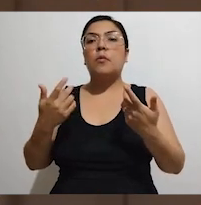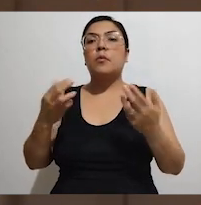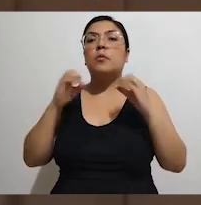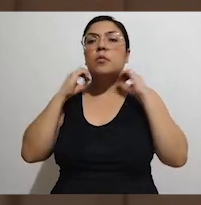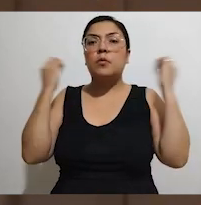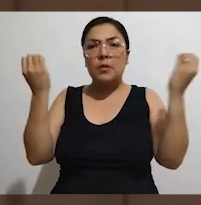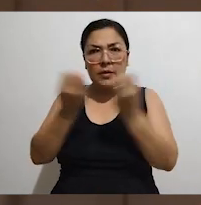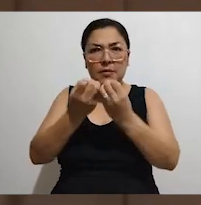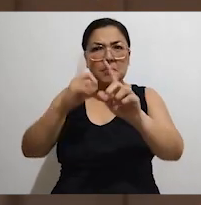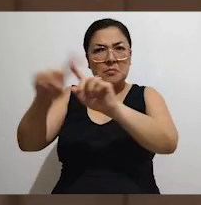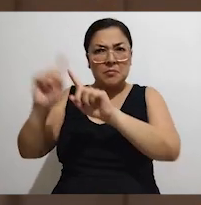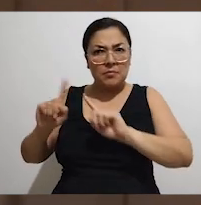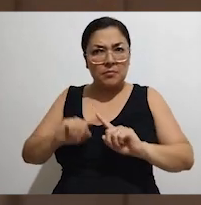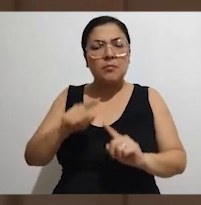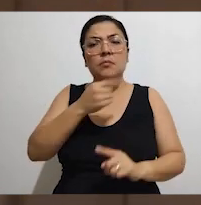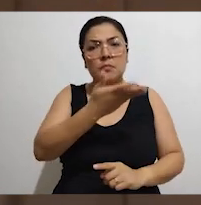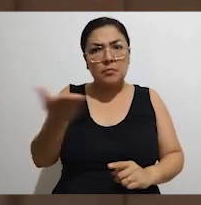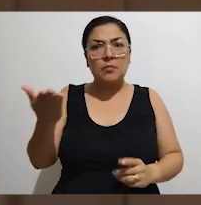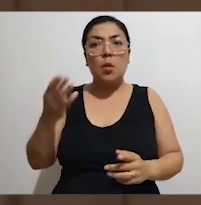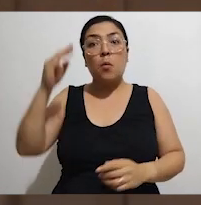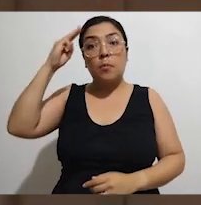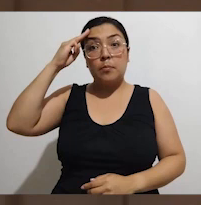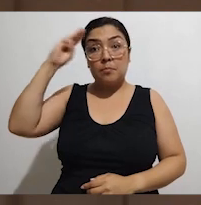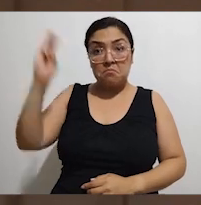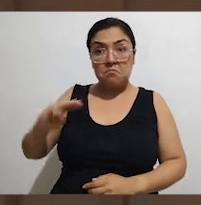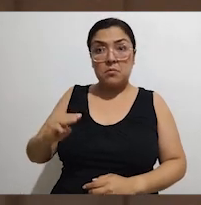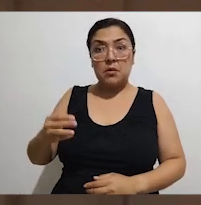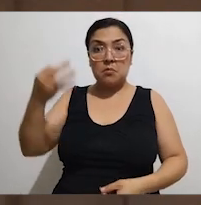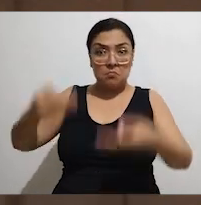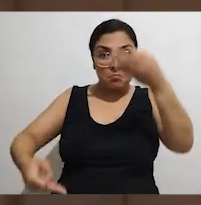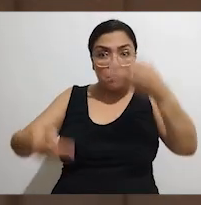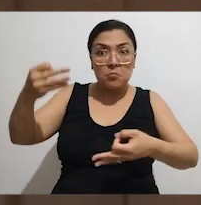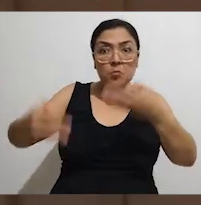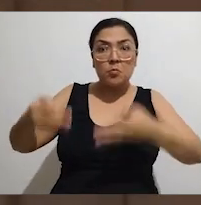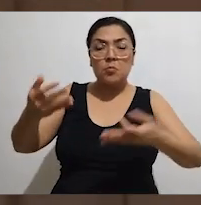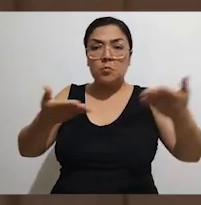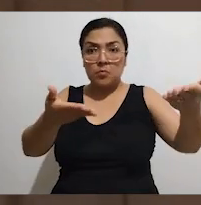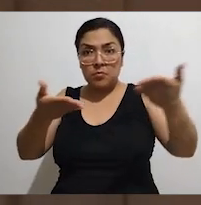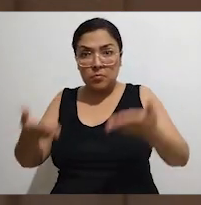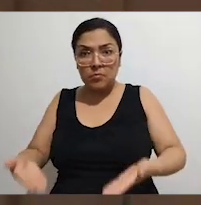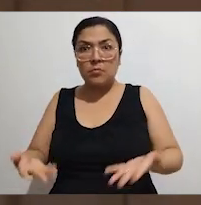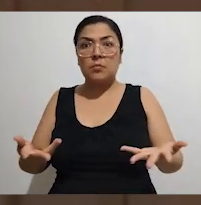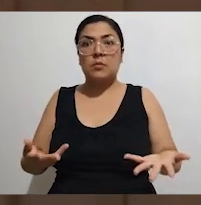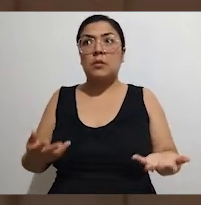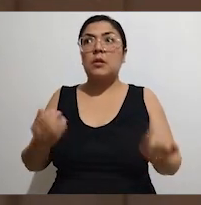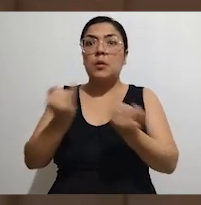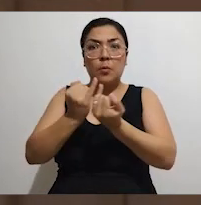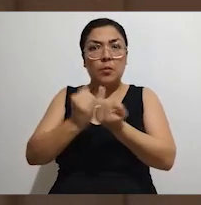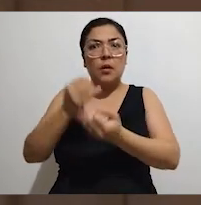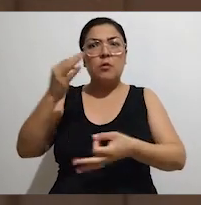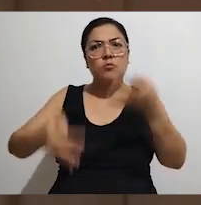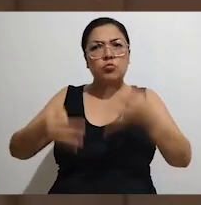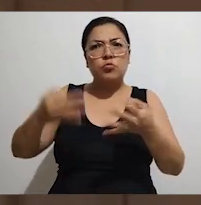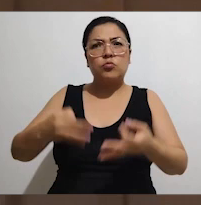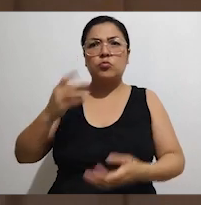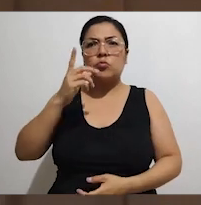de todo el país, tuvimos también magistrados de tribunales electorales de todo el país, fiscales en materia